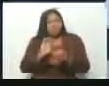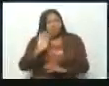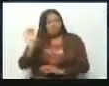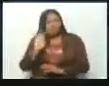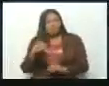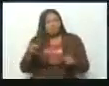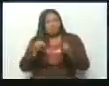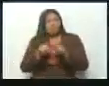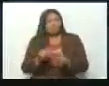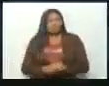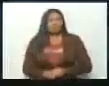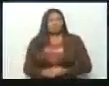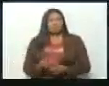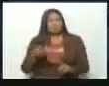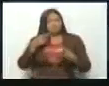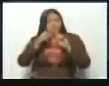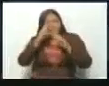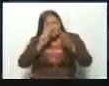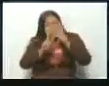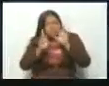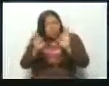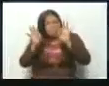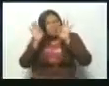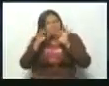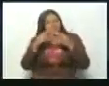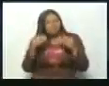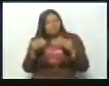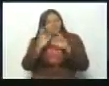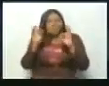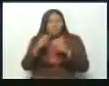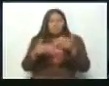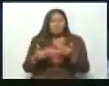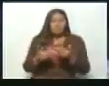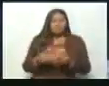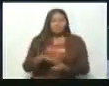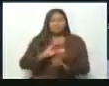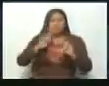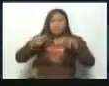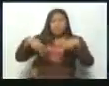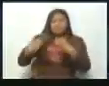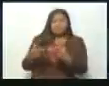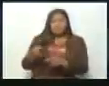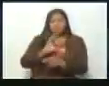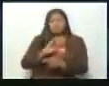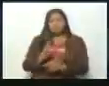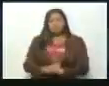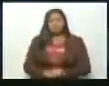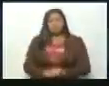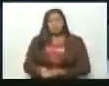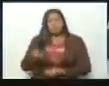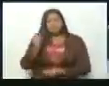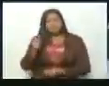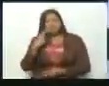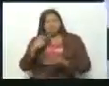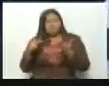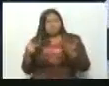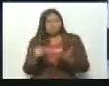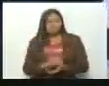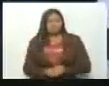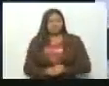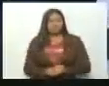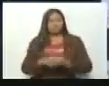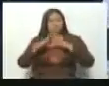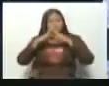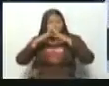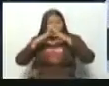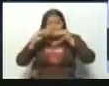país y que requieren una visión especial desde el punto de vista de sus reivindicaciones, de la jubilación. En fin, hay todo